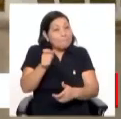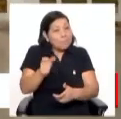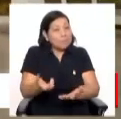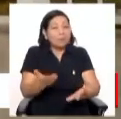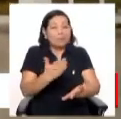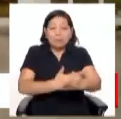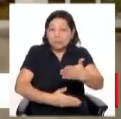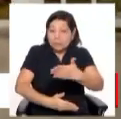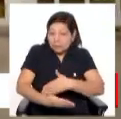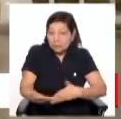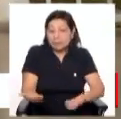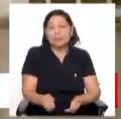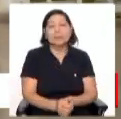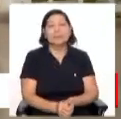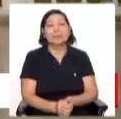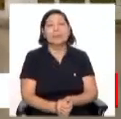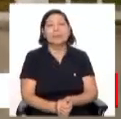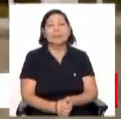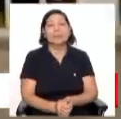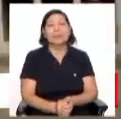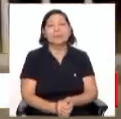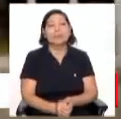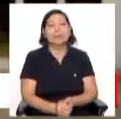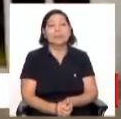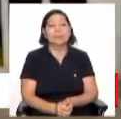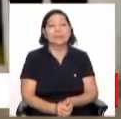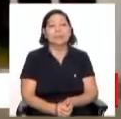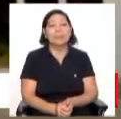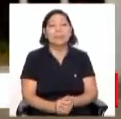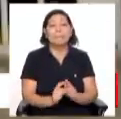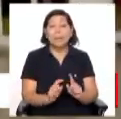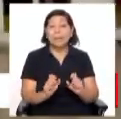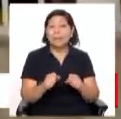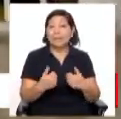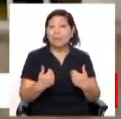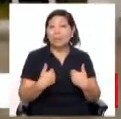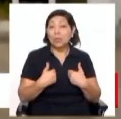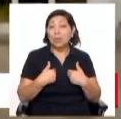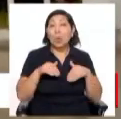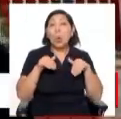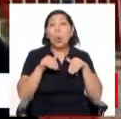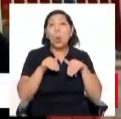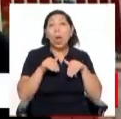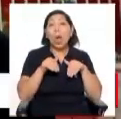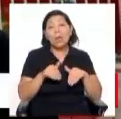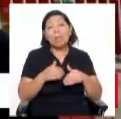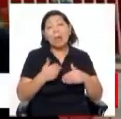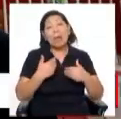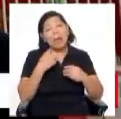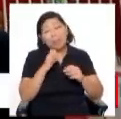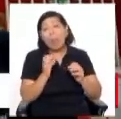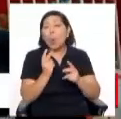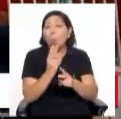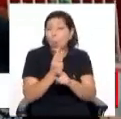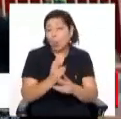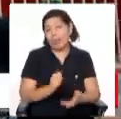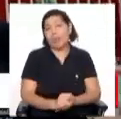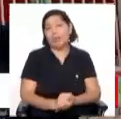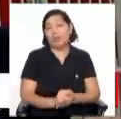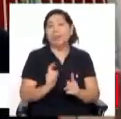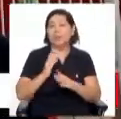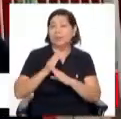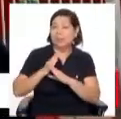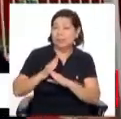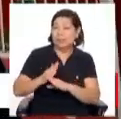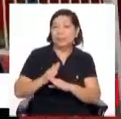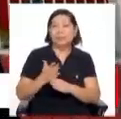personas discapacitadas y que si tenemos una mascota la cuidemos. Y que tampoco se